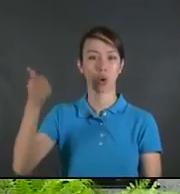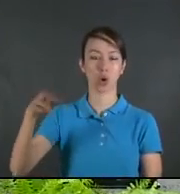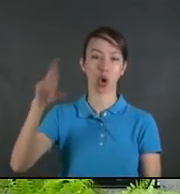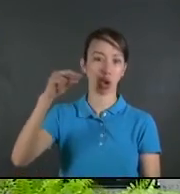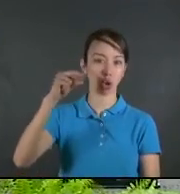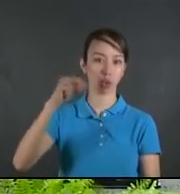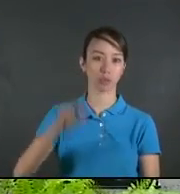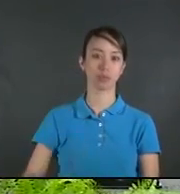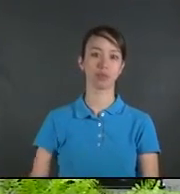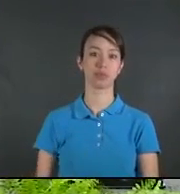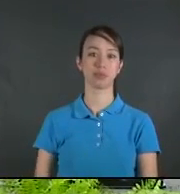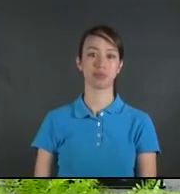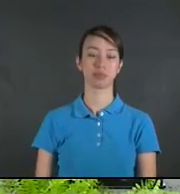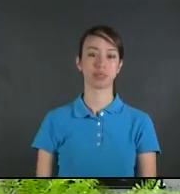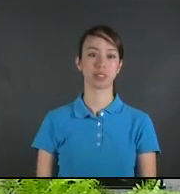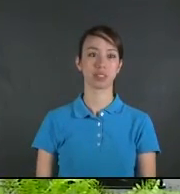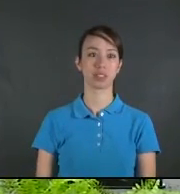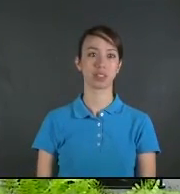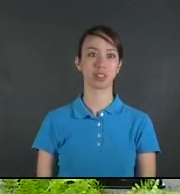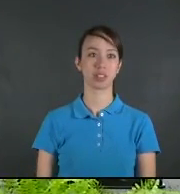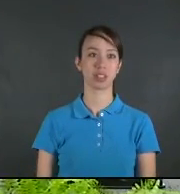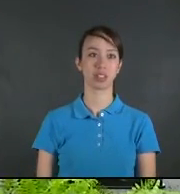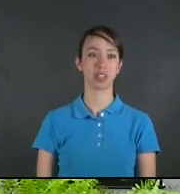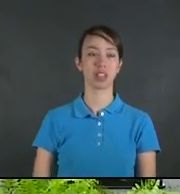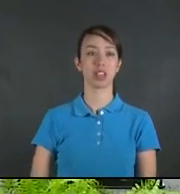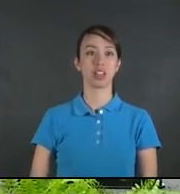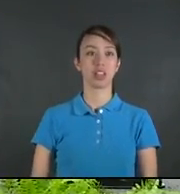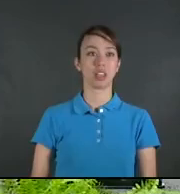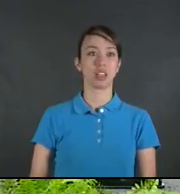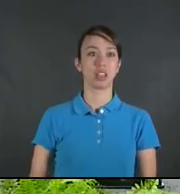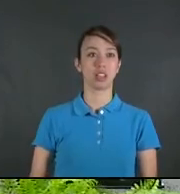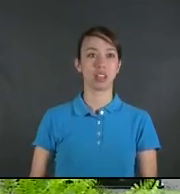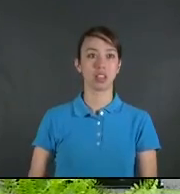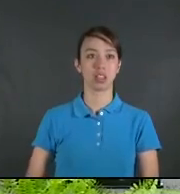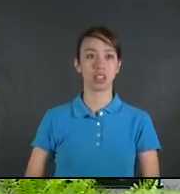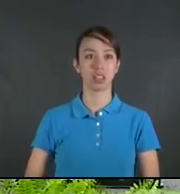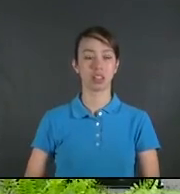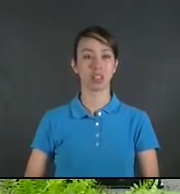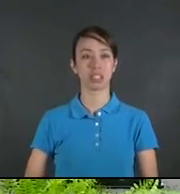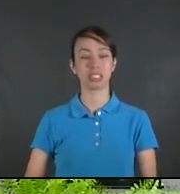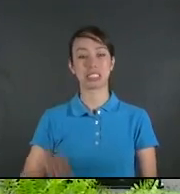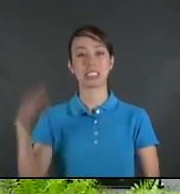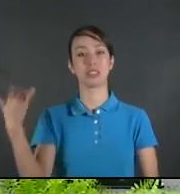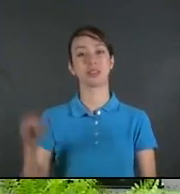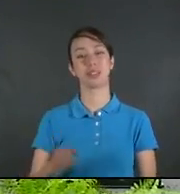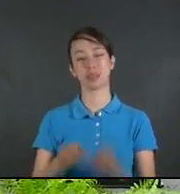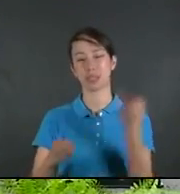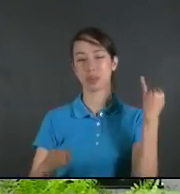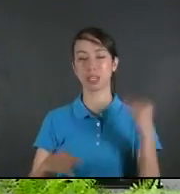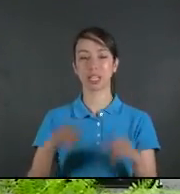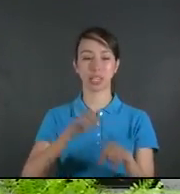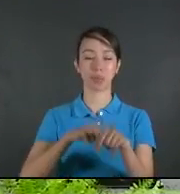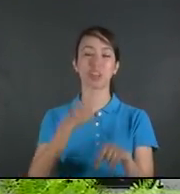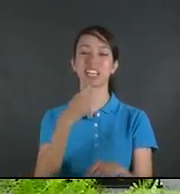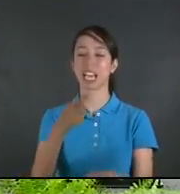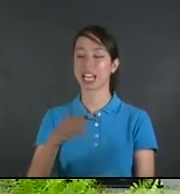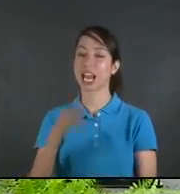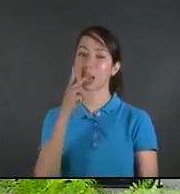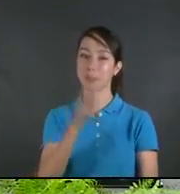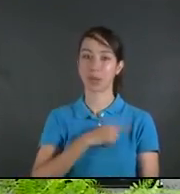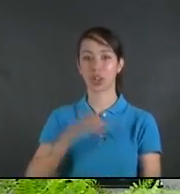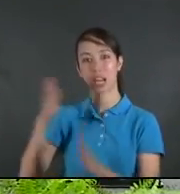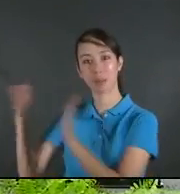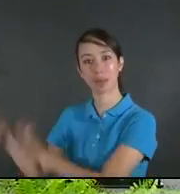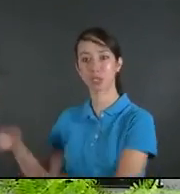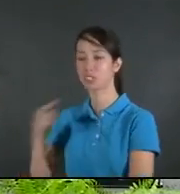usted me ayudaría usted administrar al hermano que tiene la par ya que se me va a terminar el tiempo voltees y dígale hermano usted